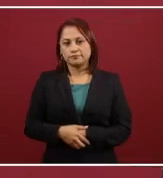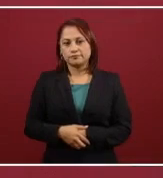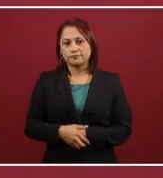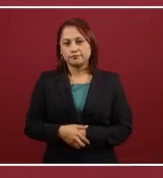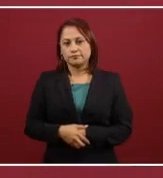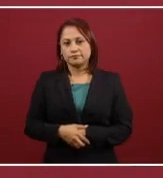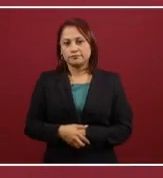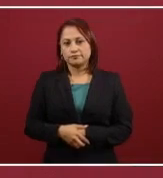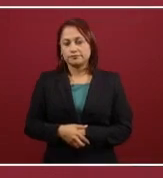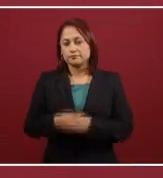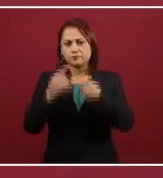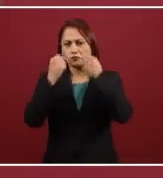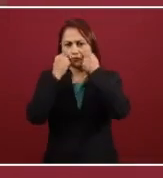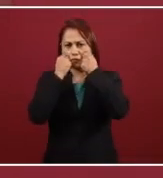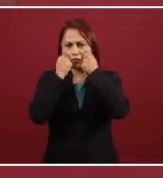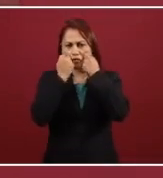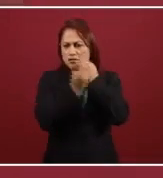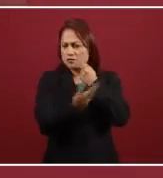Sea quien sea.